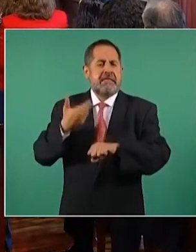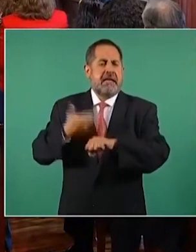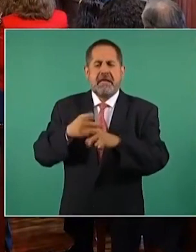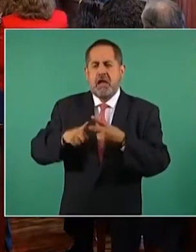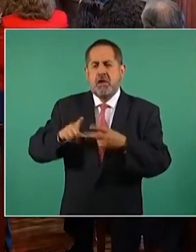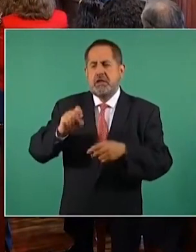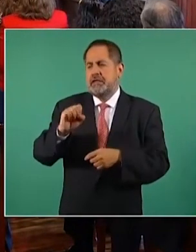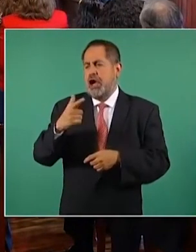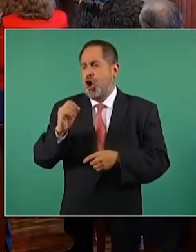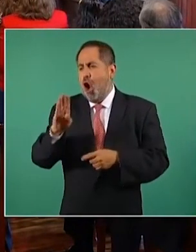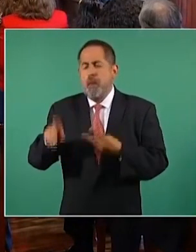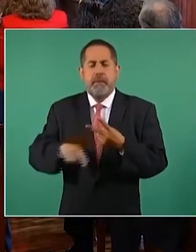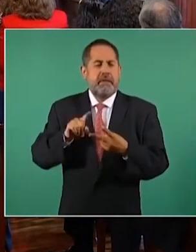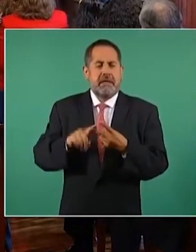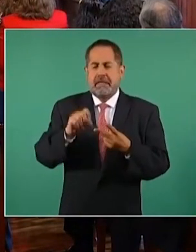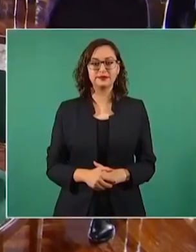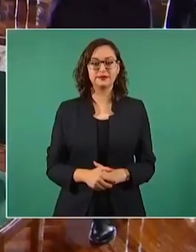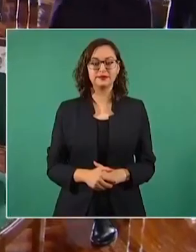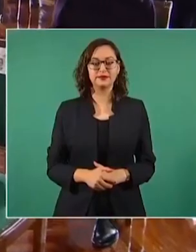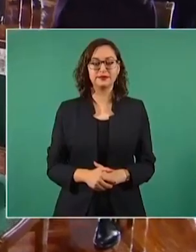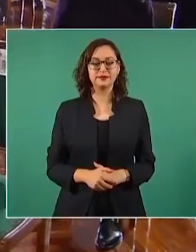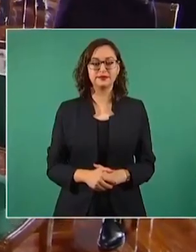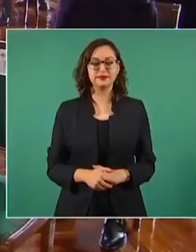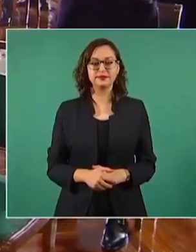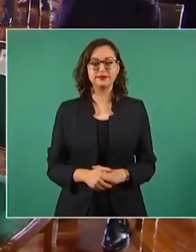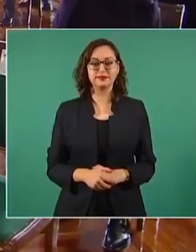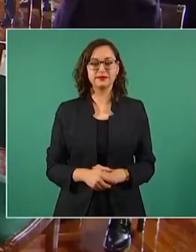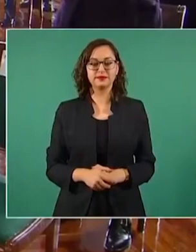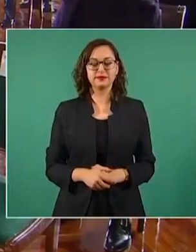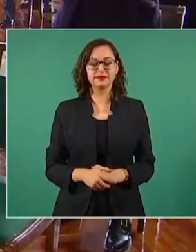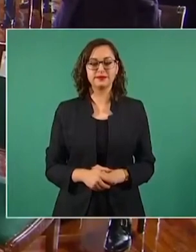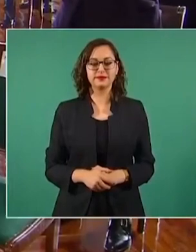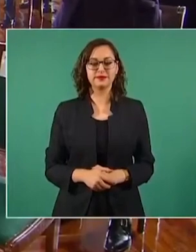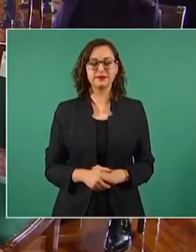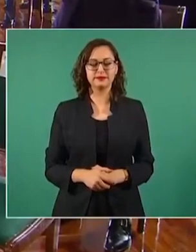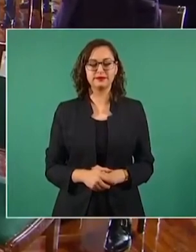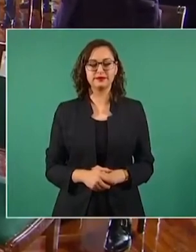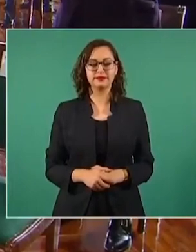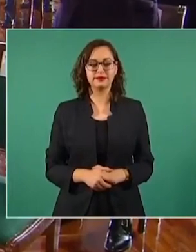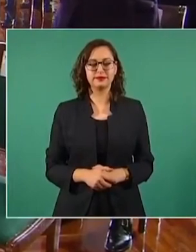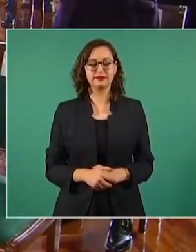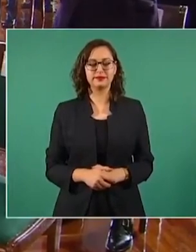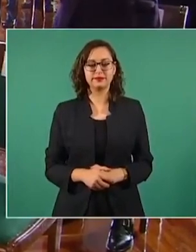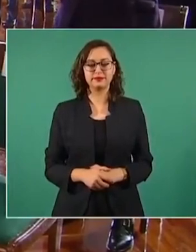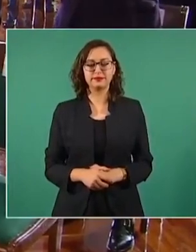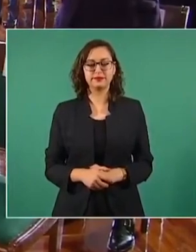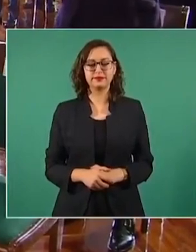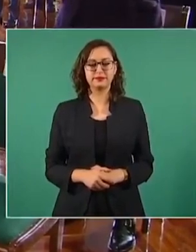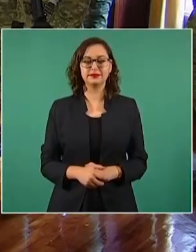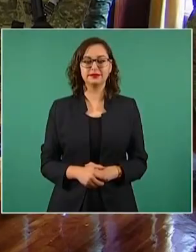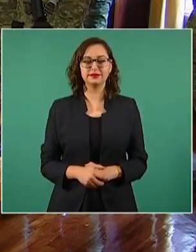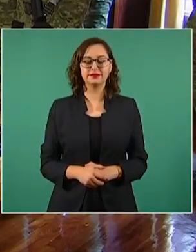y la compra de otra en eeuu el empeño de lópez obrador en reforzar el papel del estado en la industria energética ha